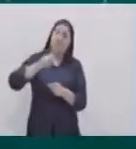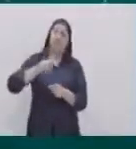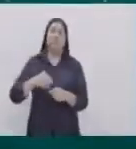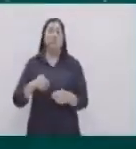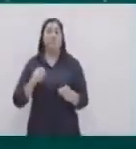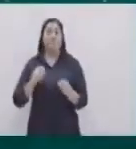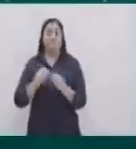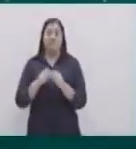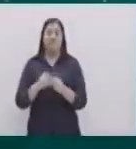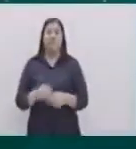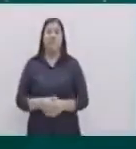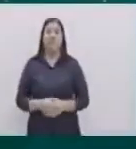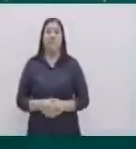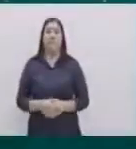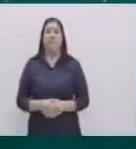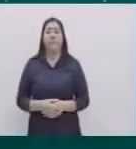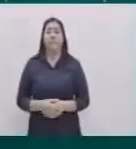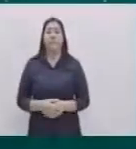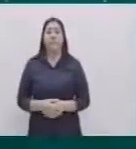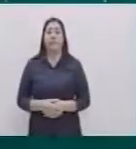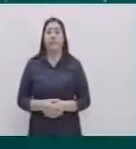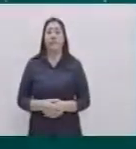arco.